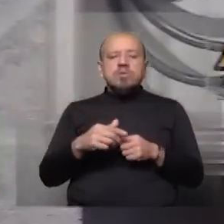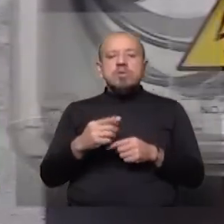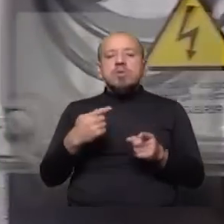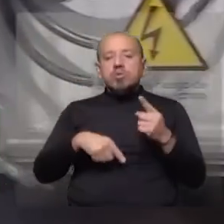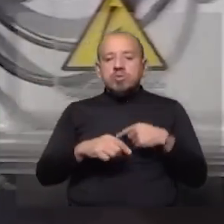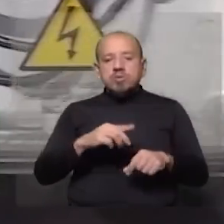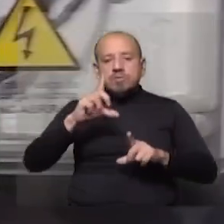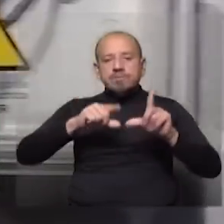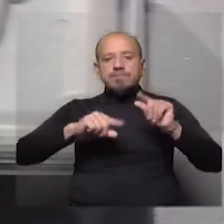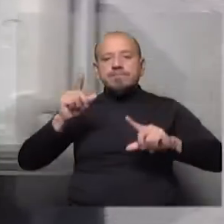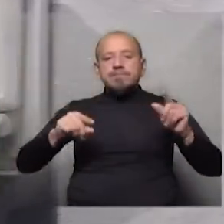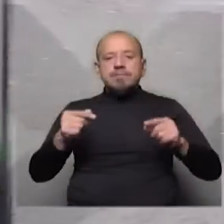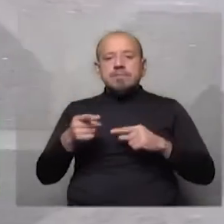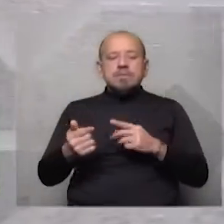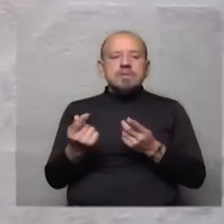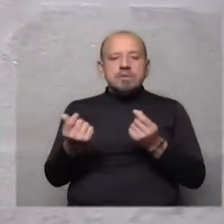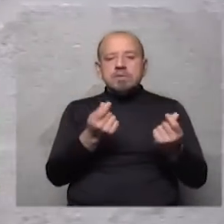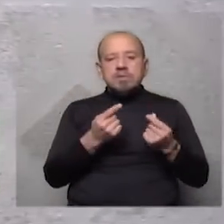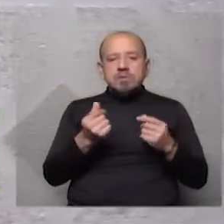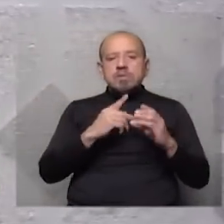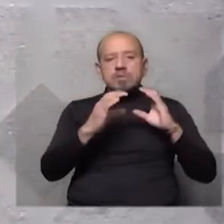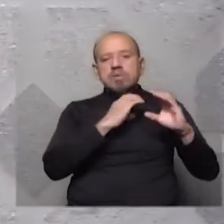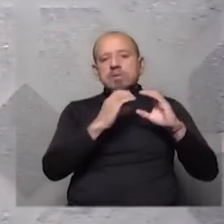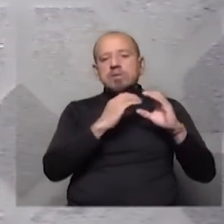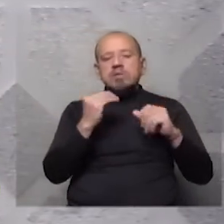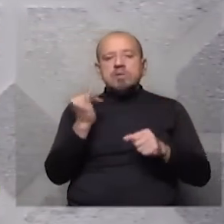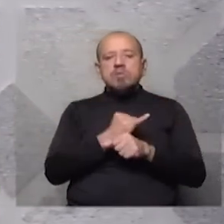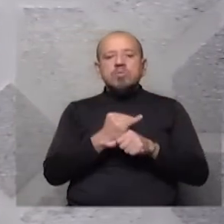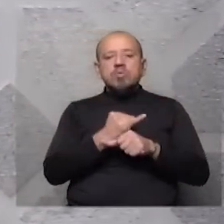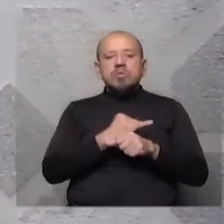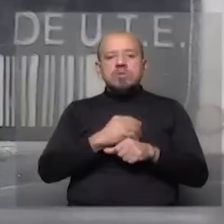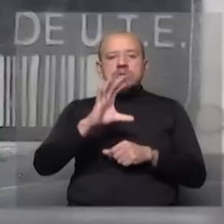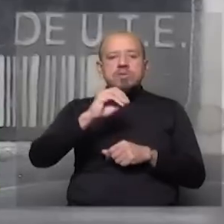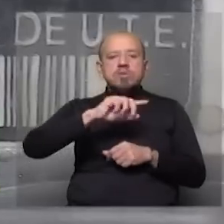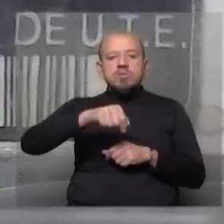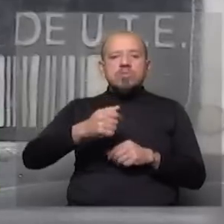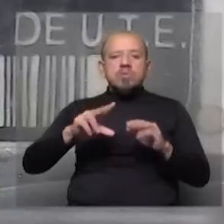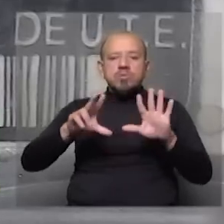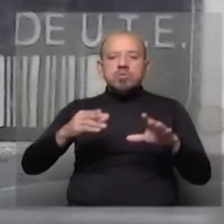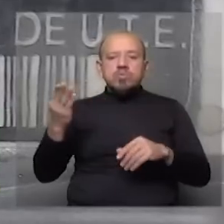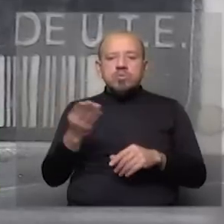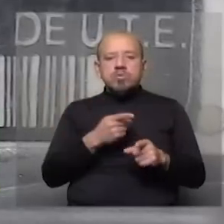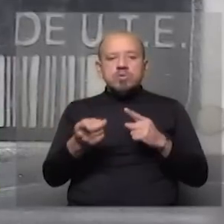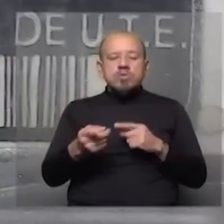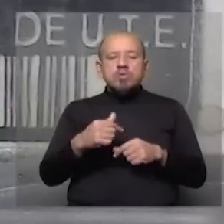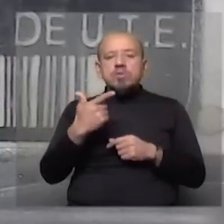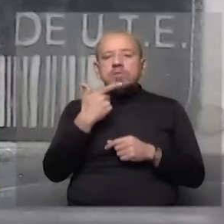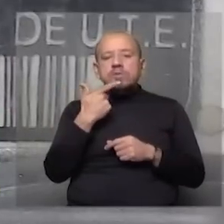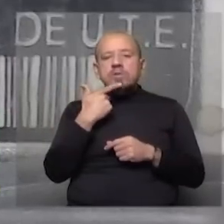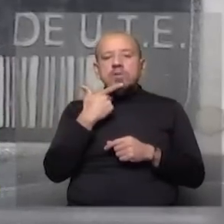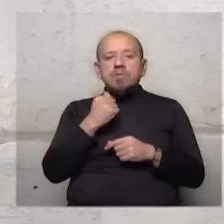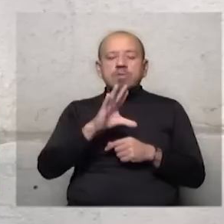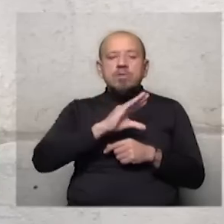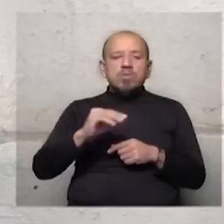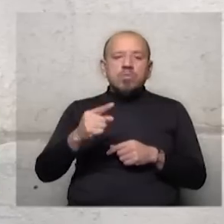variaciones el indicador de precios energéticos Industrial creció 0,08 en en septiembre pero bajó